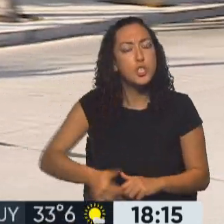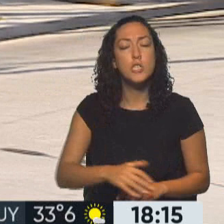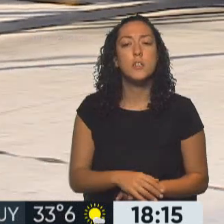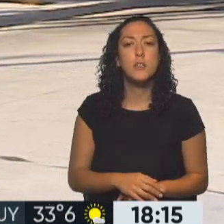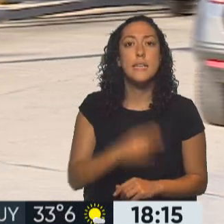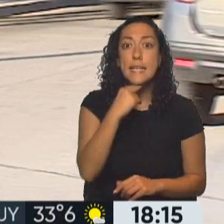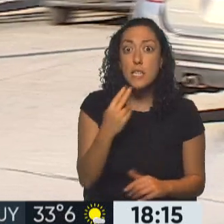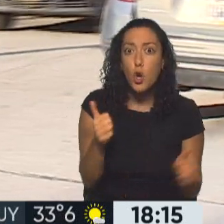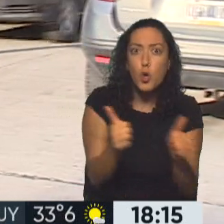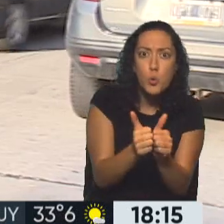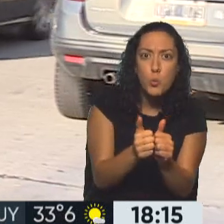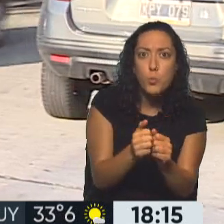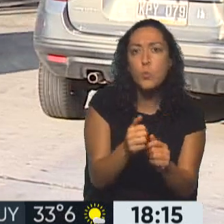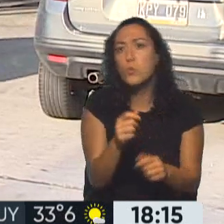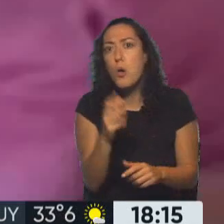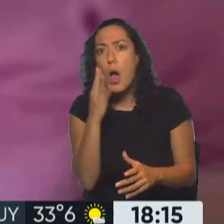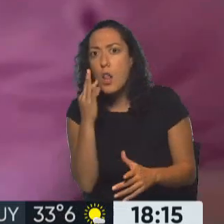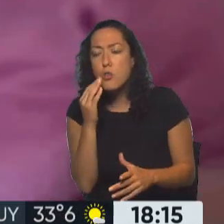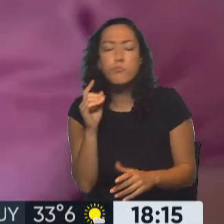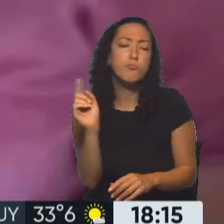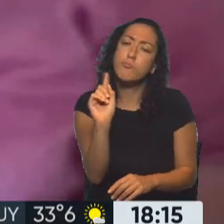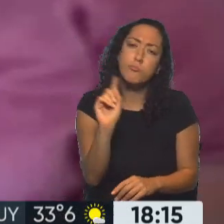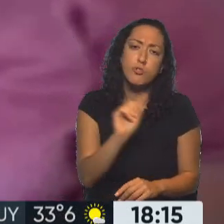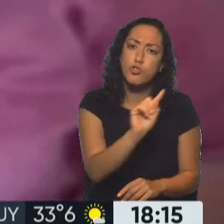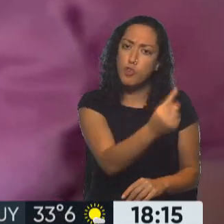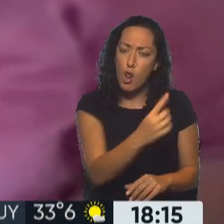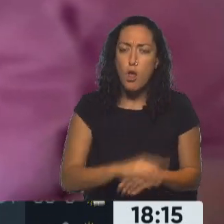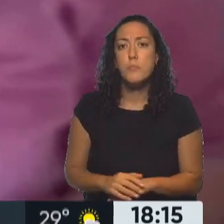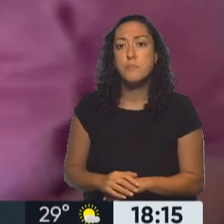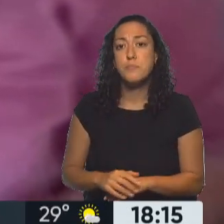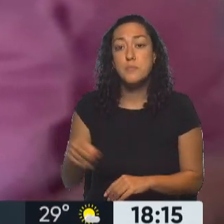cual. El hijo vive solo. O sea, doña María tenía 91